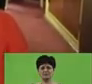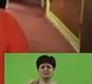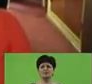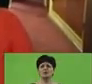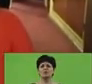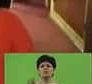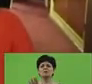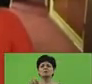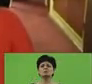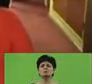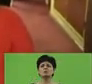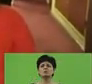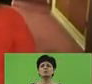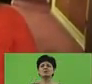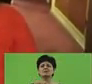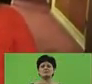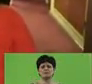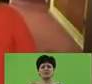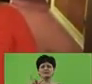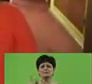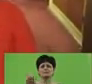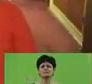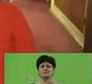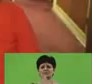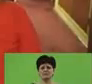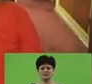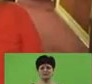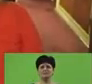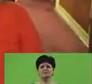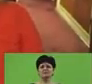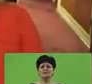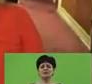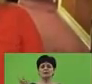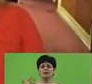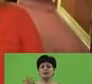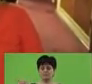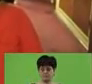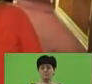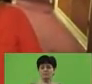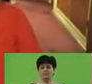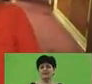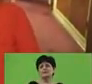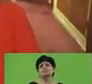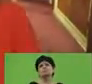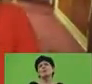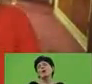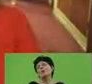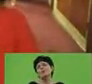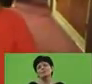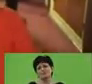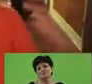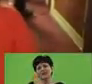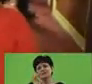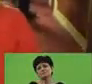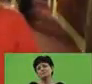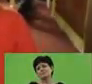que tiene que ver justamente con sexualidad y diversidad funcional. El estar acá, bueno, esto no es un curso,